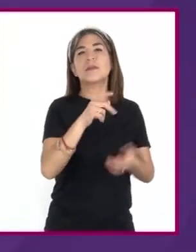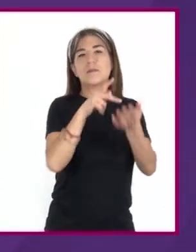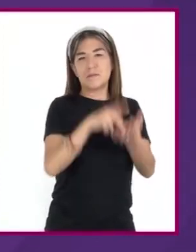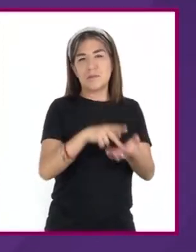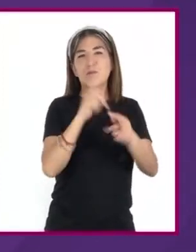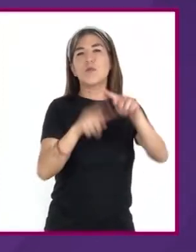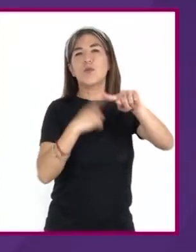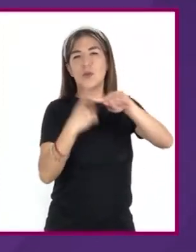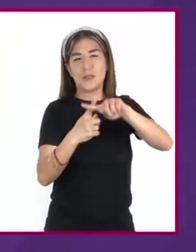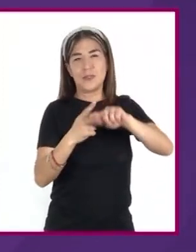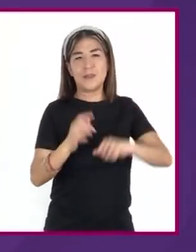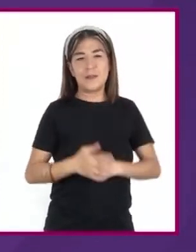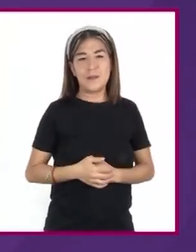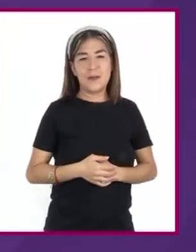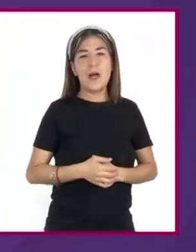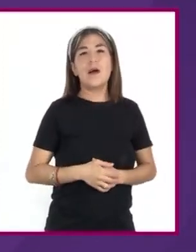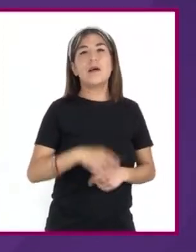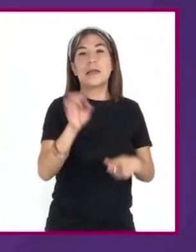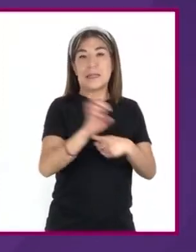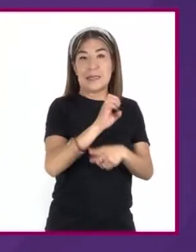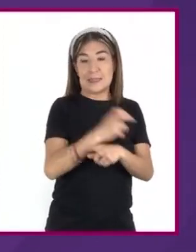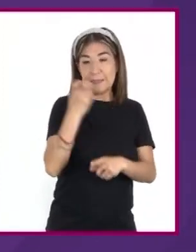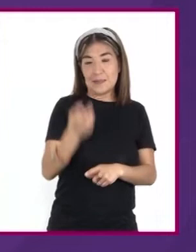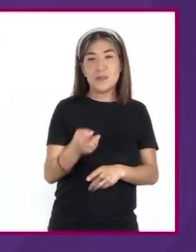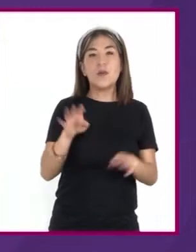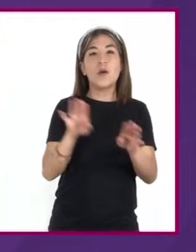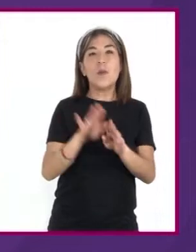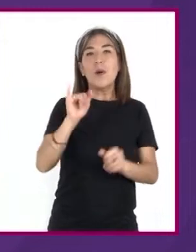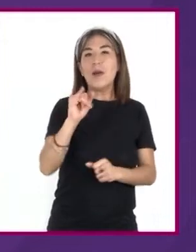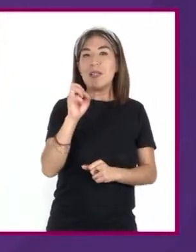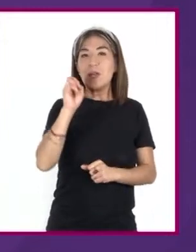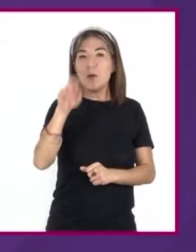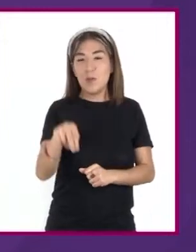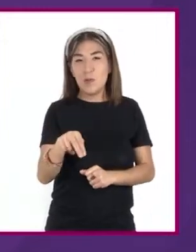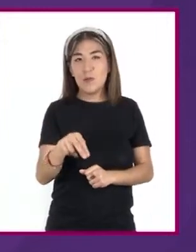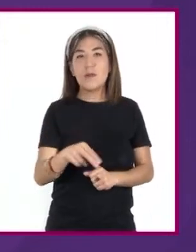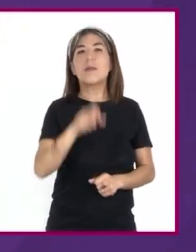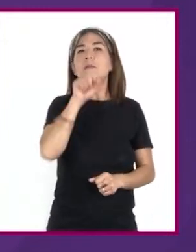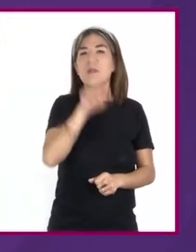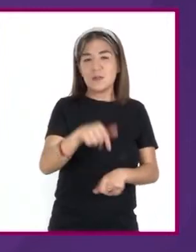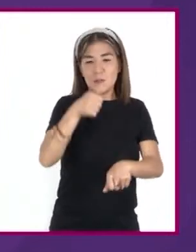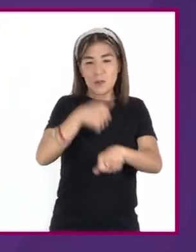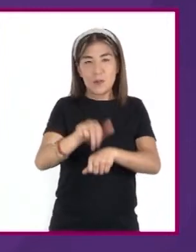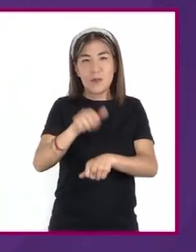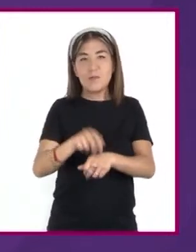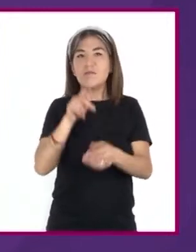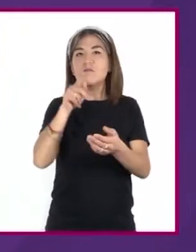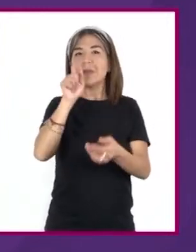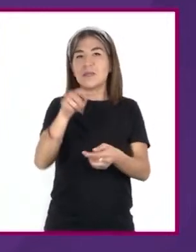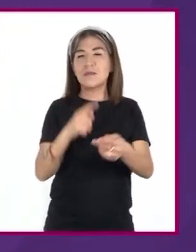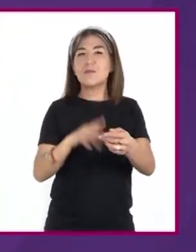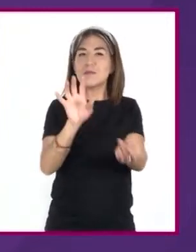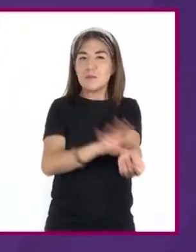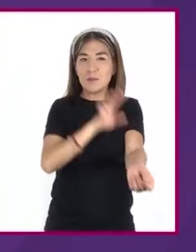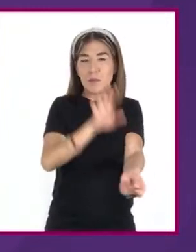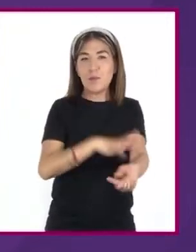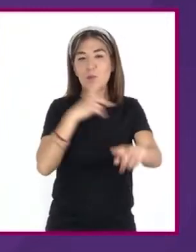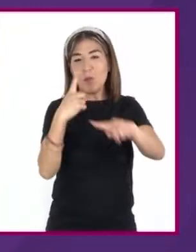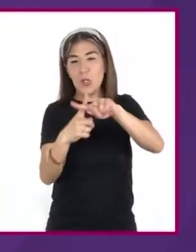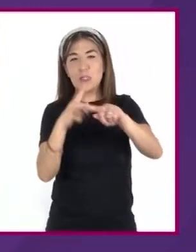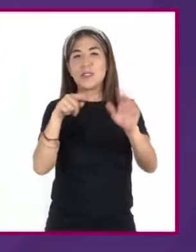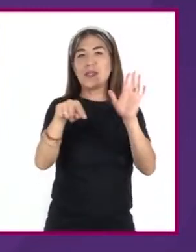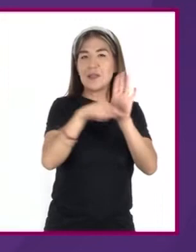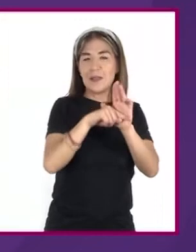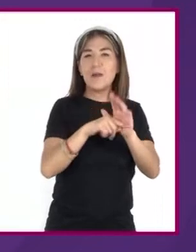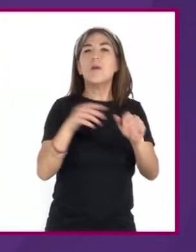positiva. Entonces, para que este no sea un ion y tenga el mismo número de cargas positivas y negativas,